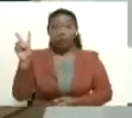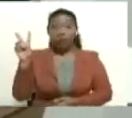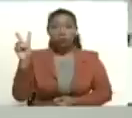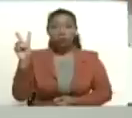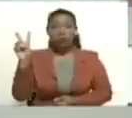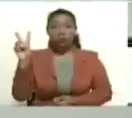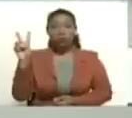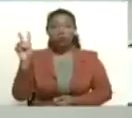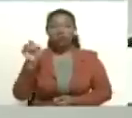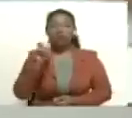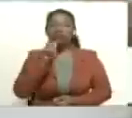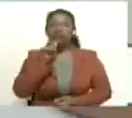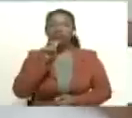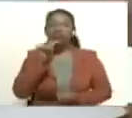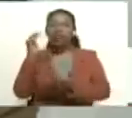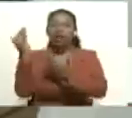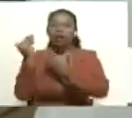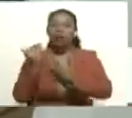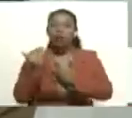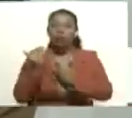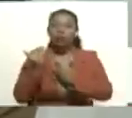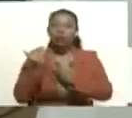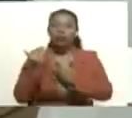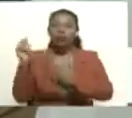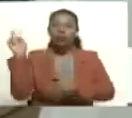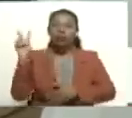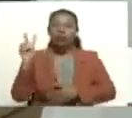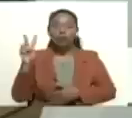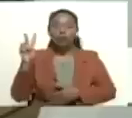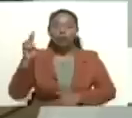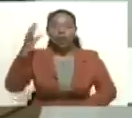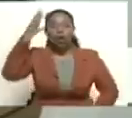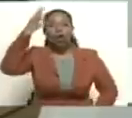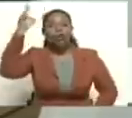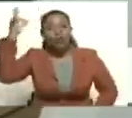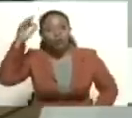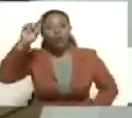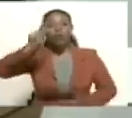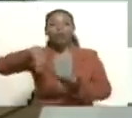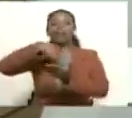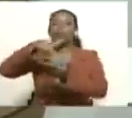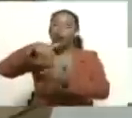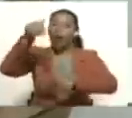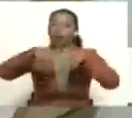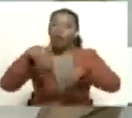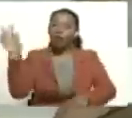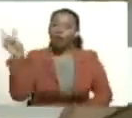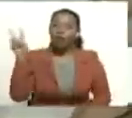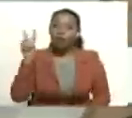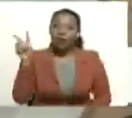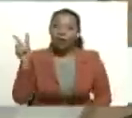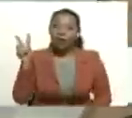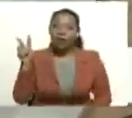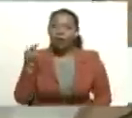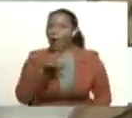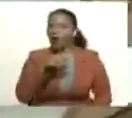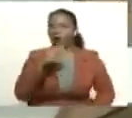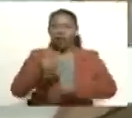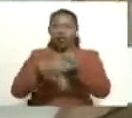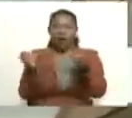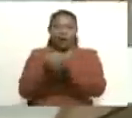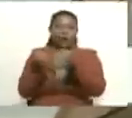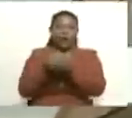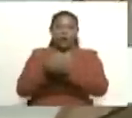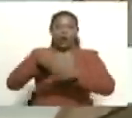¿Quién le va a contar el voto a María Corina Machado? ¿Quién se lo va a contar? El Consejo Nacional Electoral de Venezuela no va a ser la Comisión Electoral de la